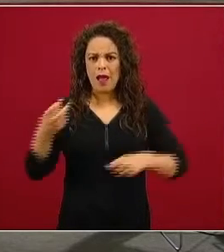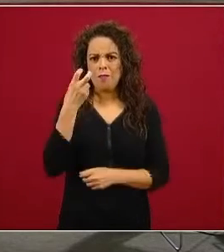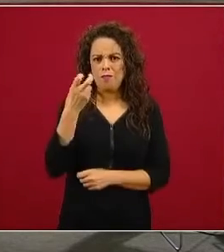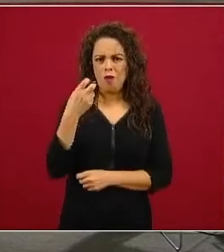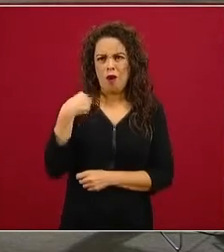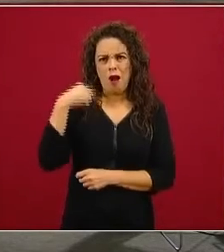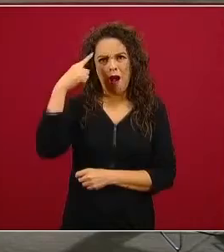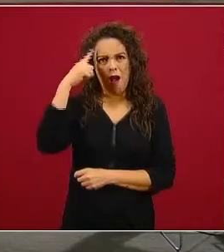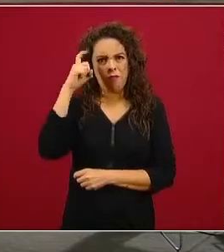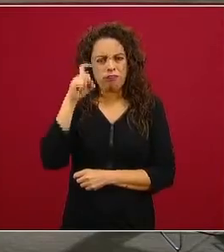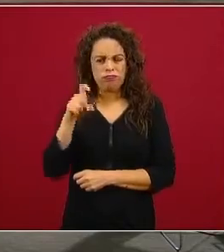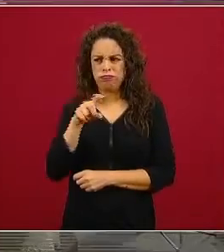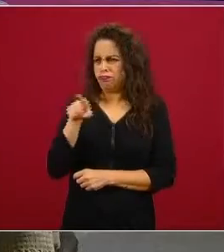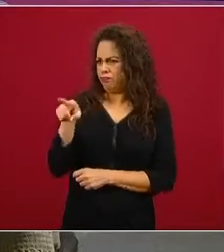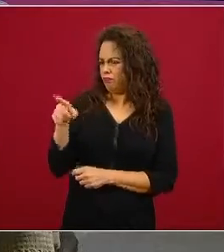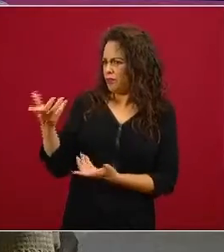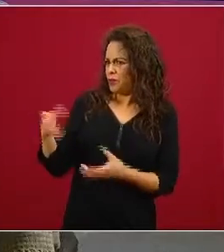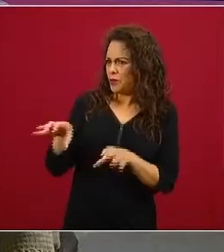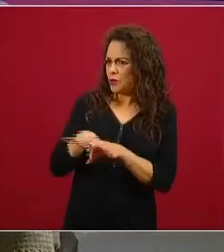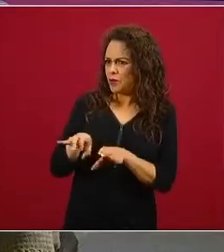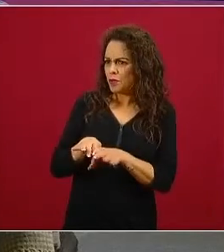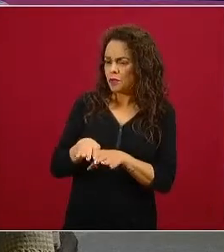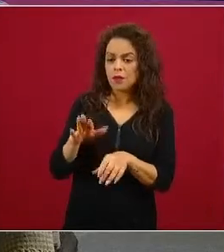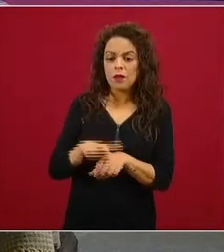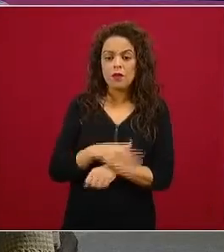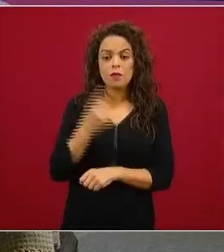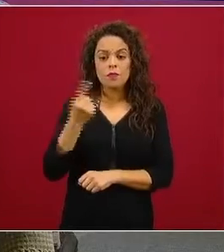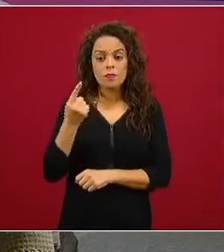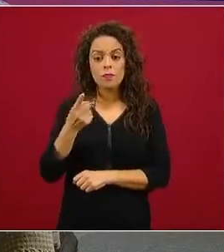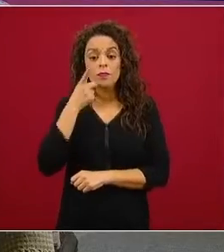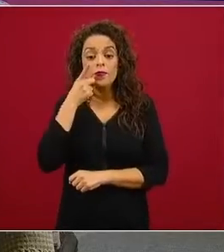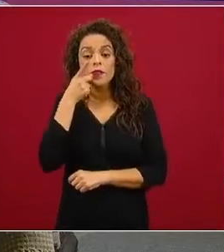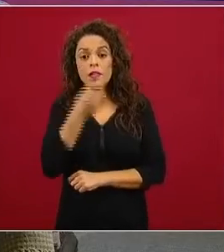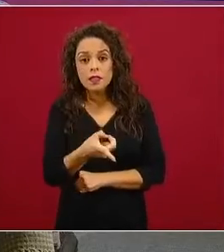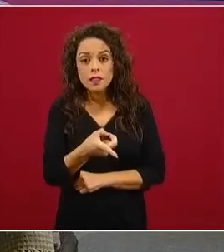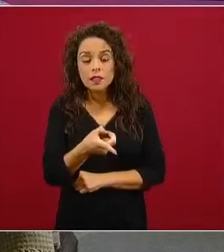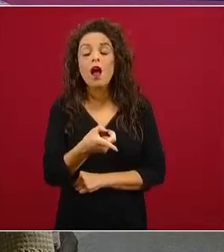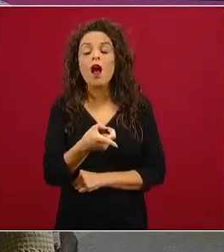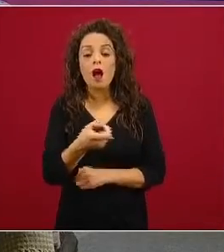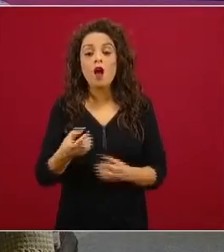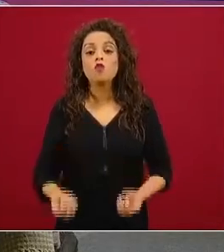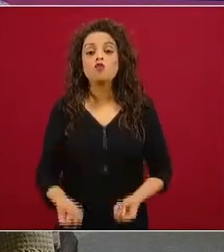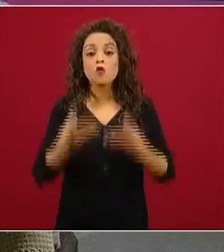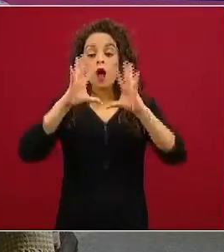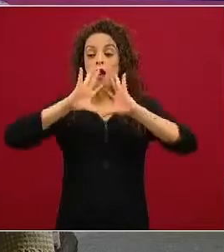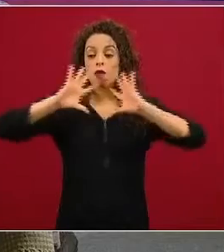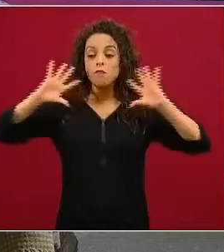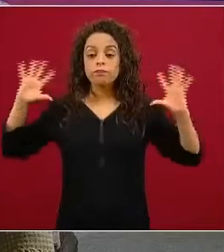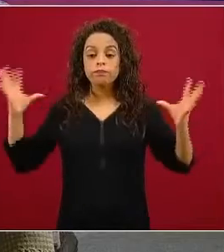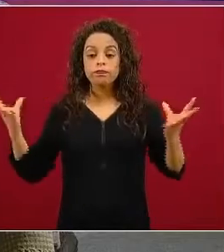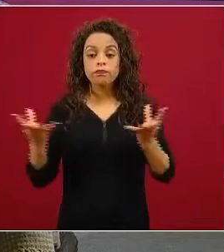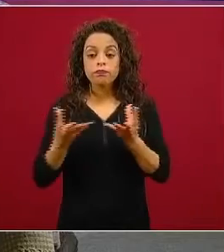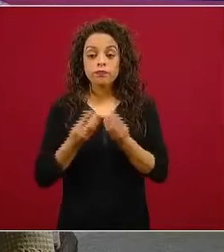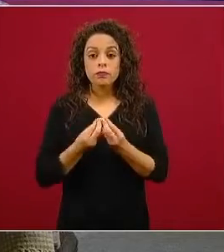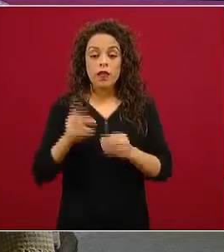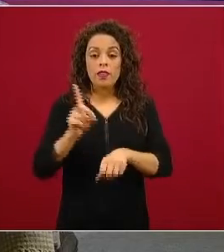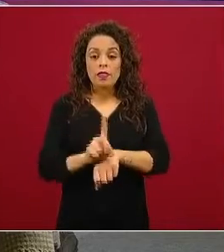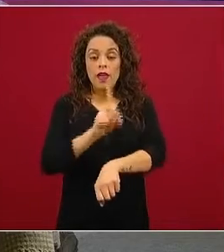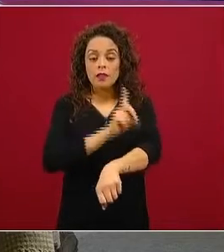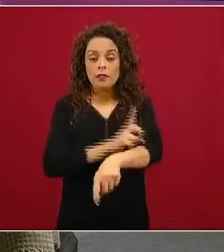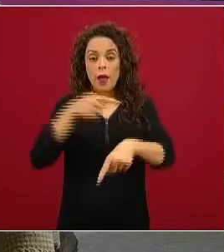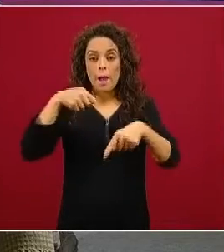algunas personas que opinan a través de columnas, de periódicos, de artículos de opinión, con una idea